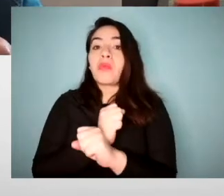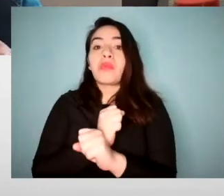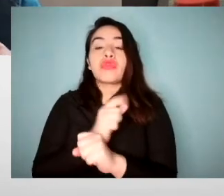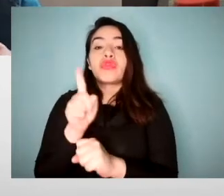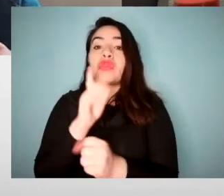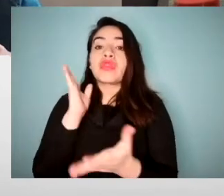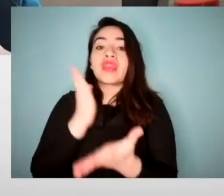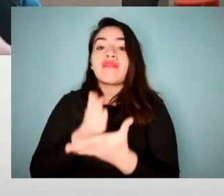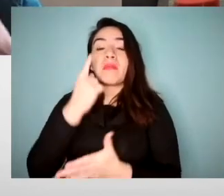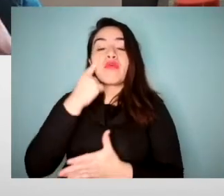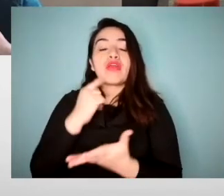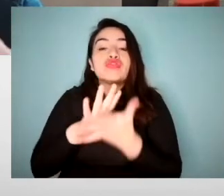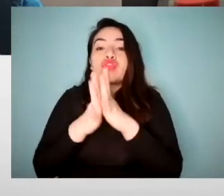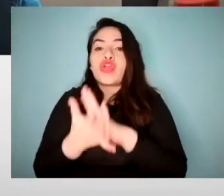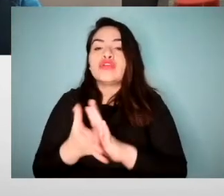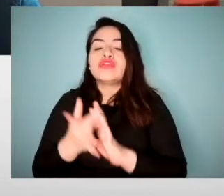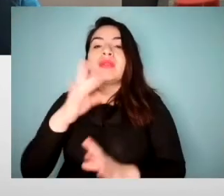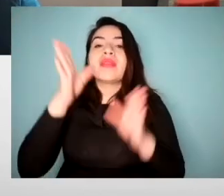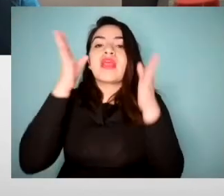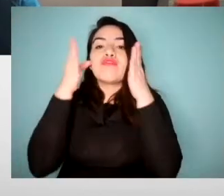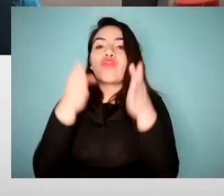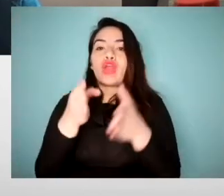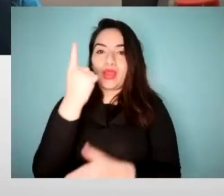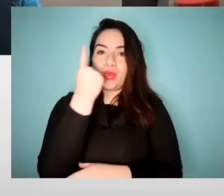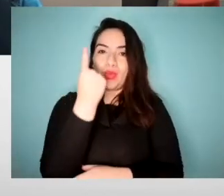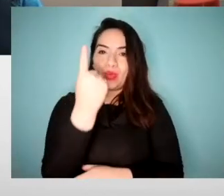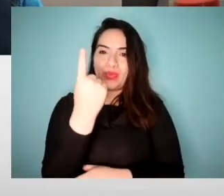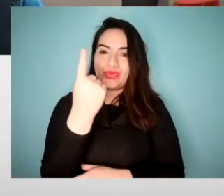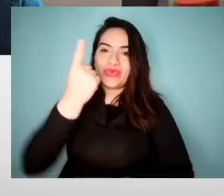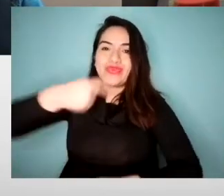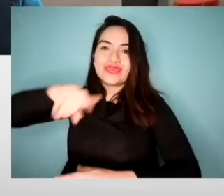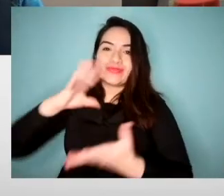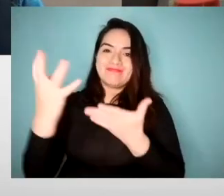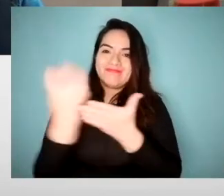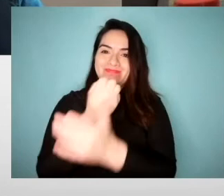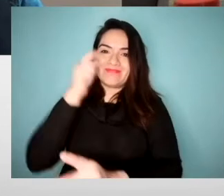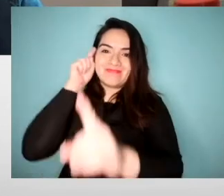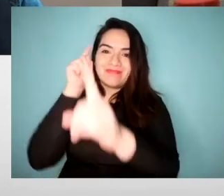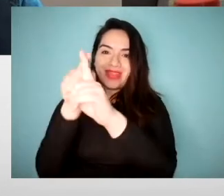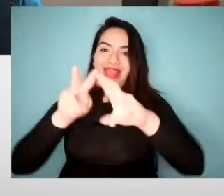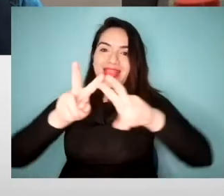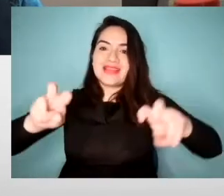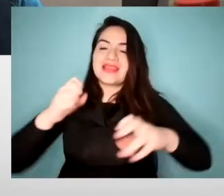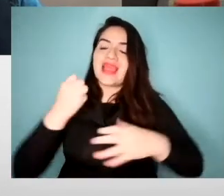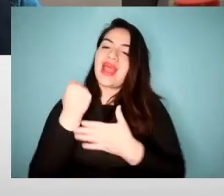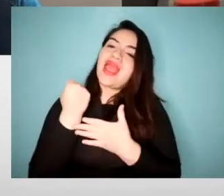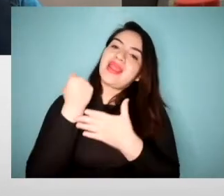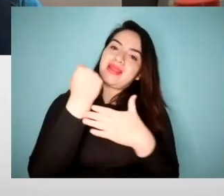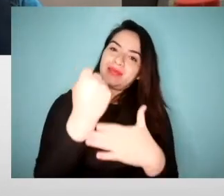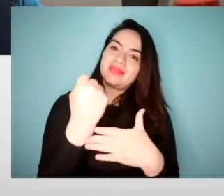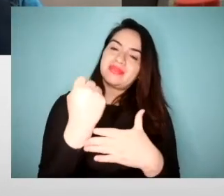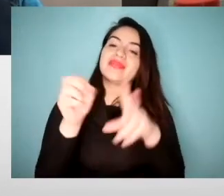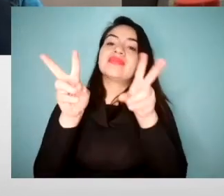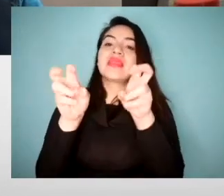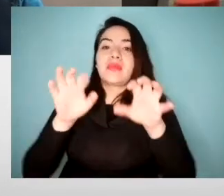ejemplo, sino que solo se enfocan en una que nosotros hemos logrado analizar utilizando herramientas en el área